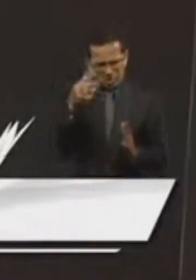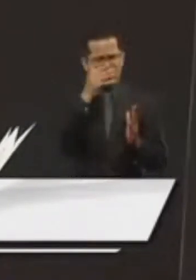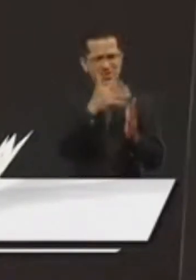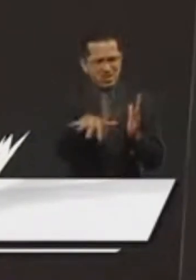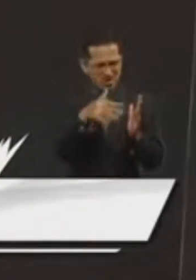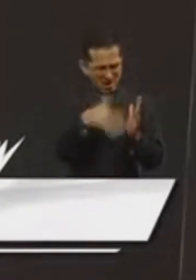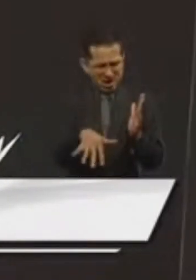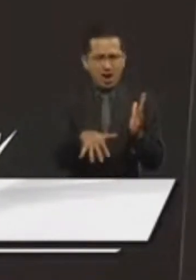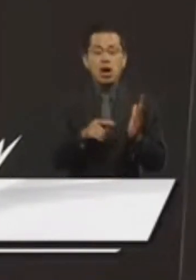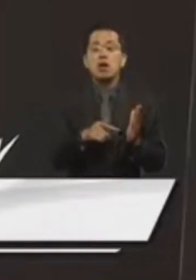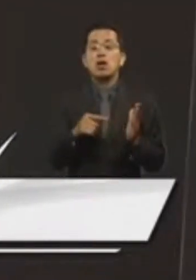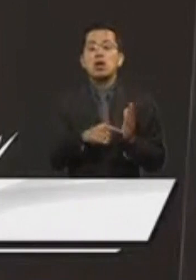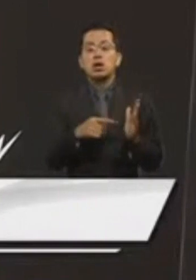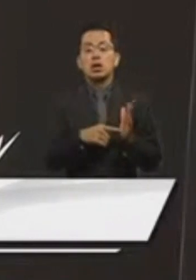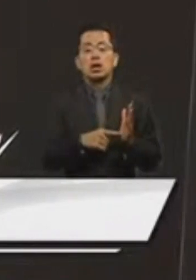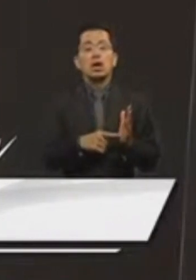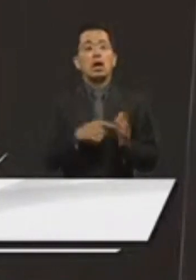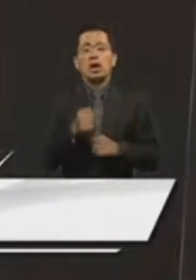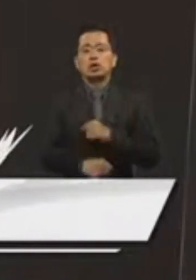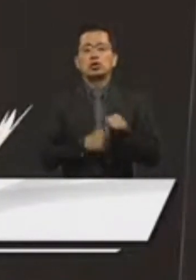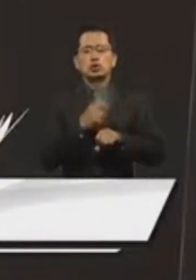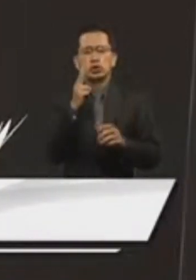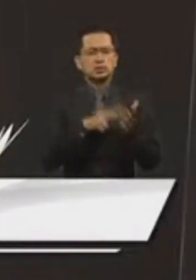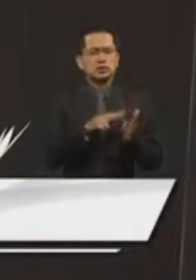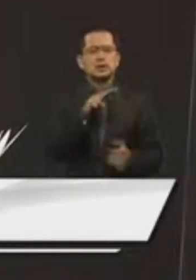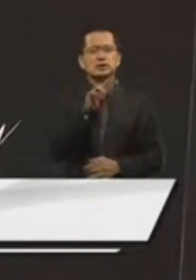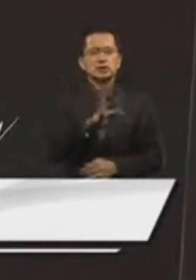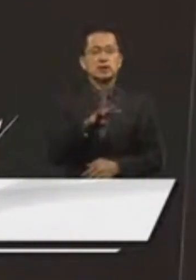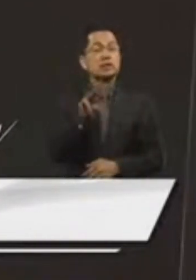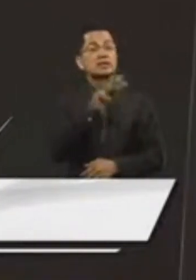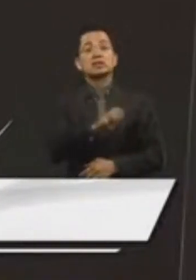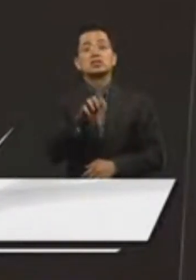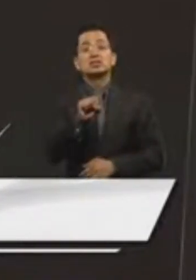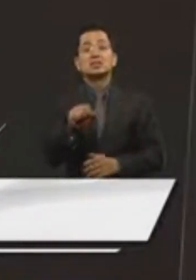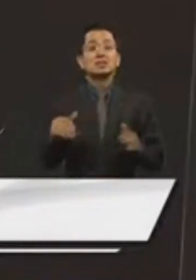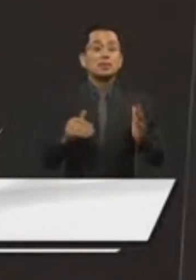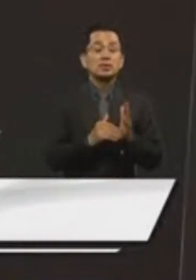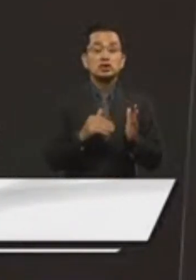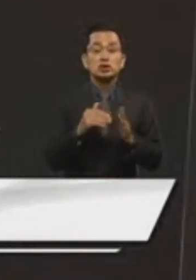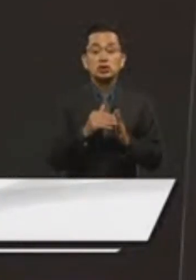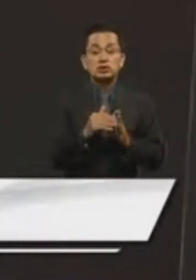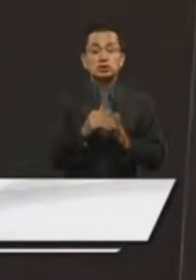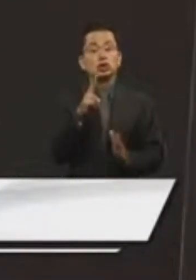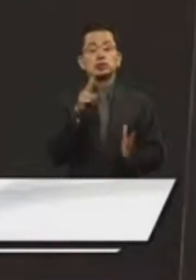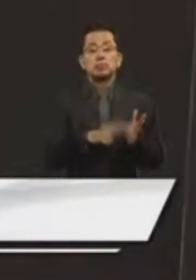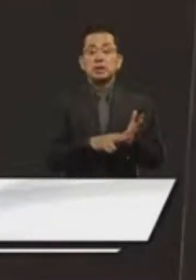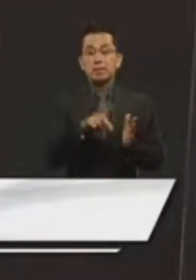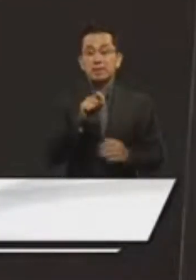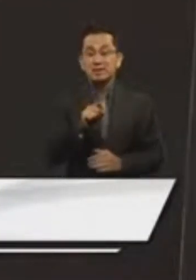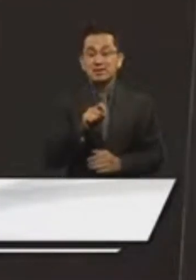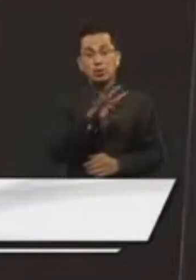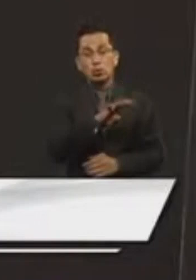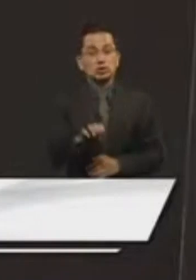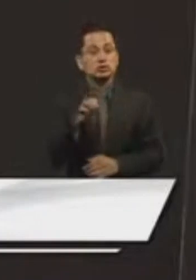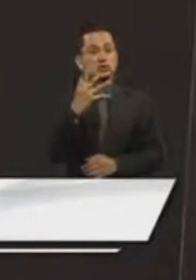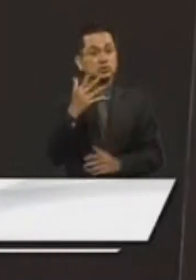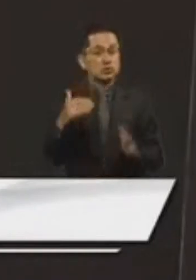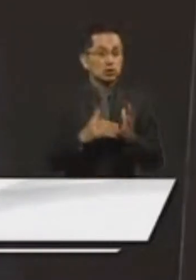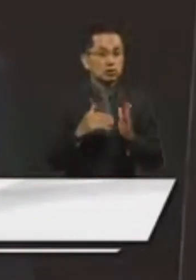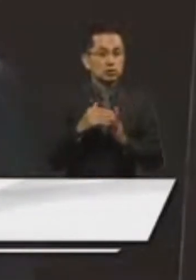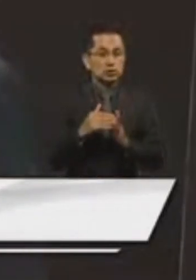19, 360 millones. En el 2020, 405. En el